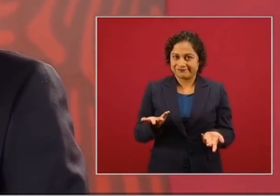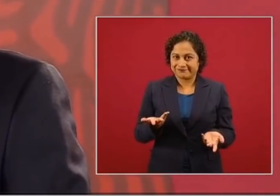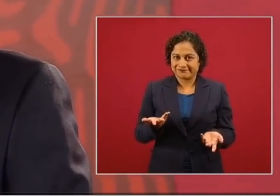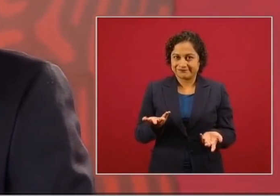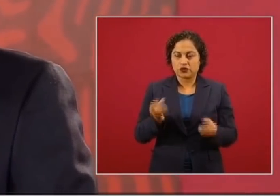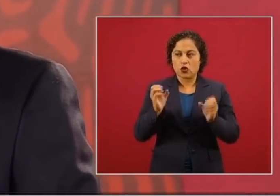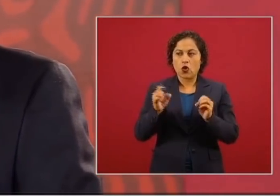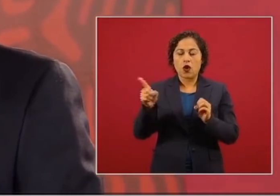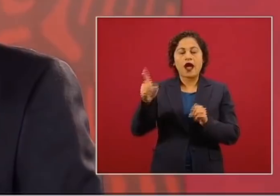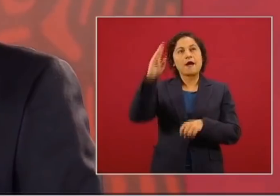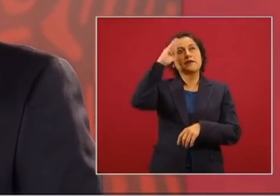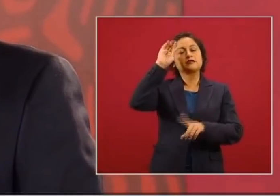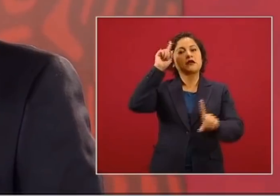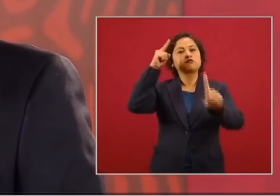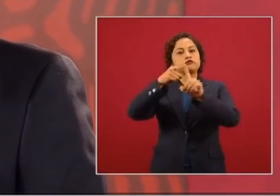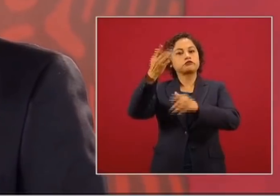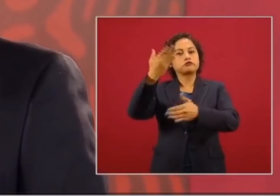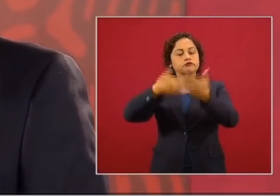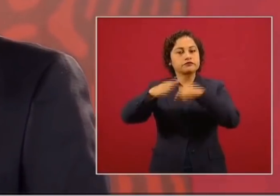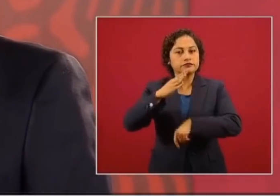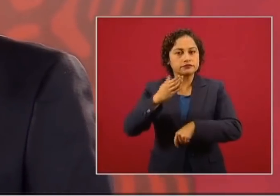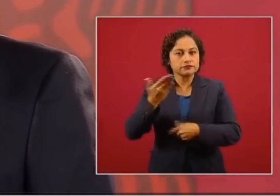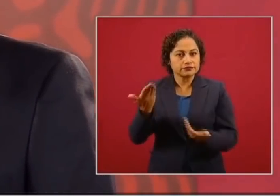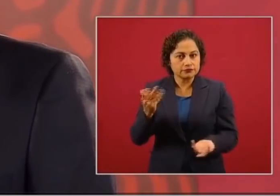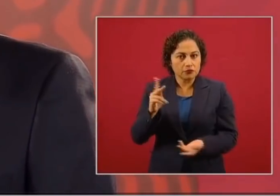Tampoco progresistas.